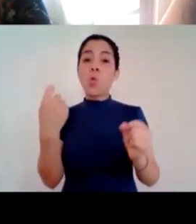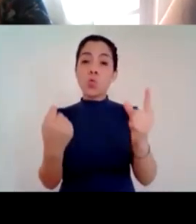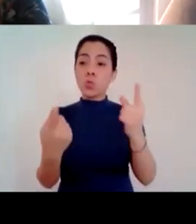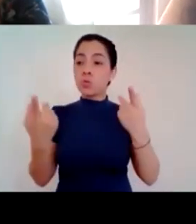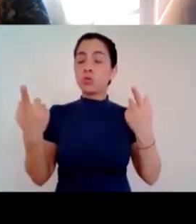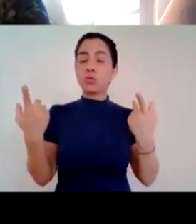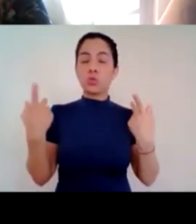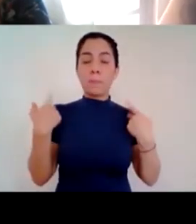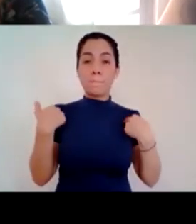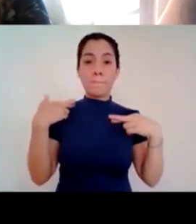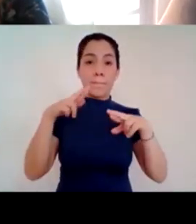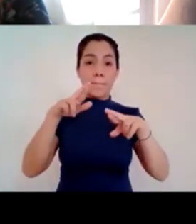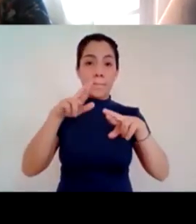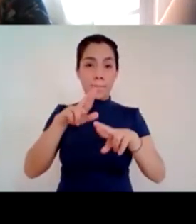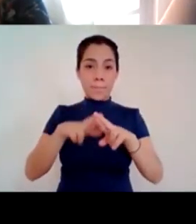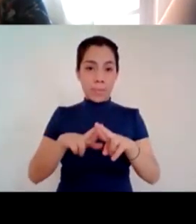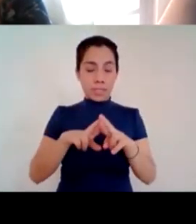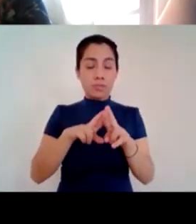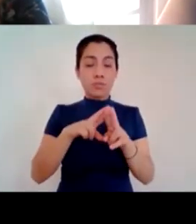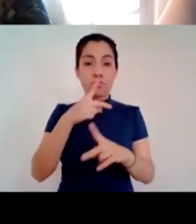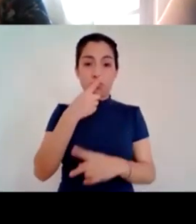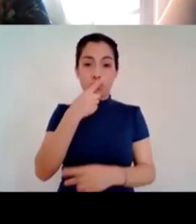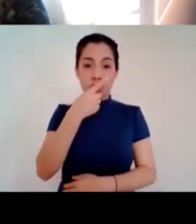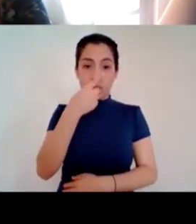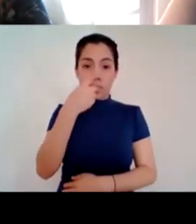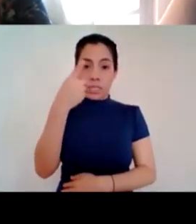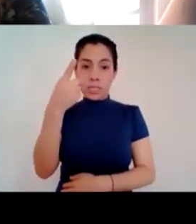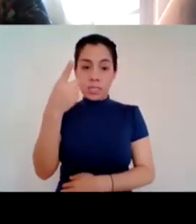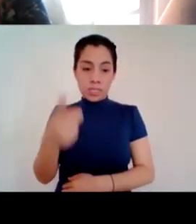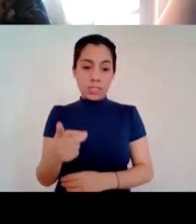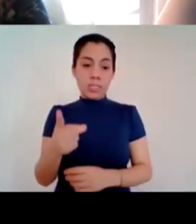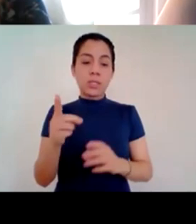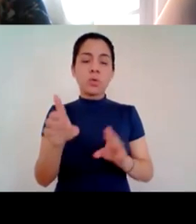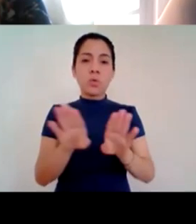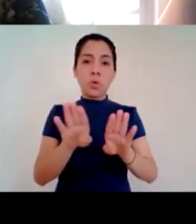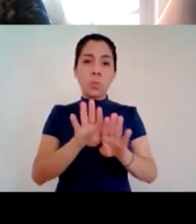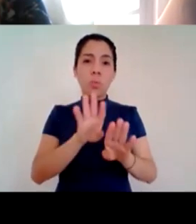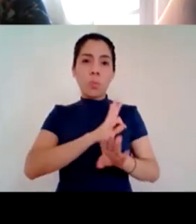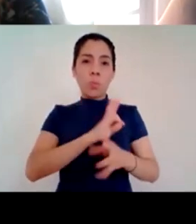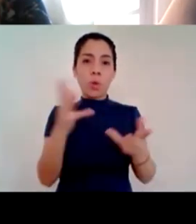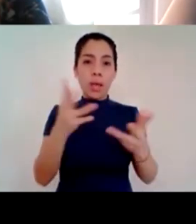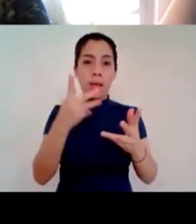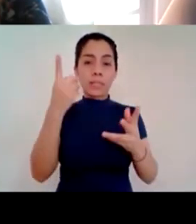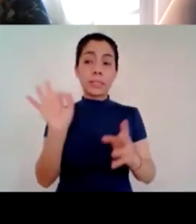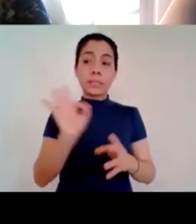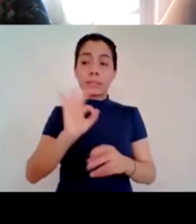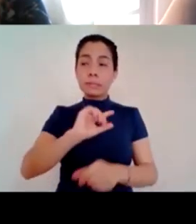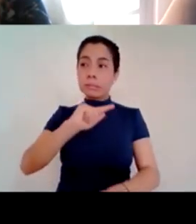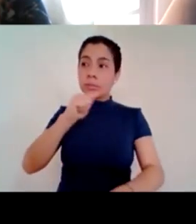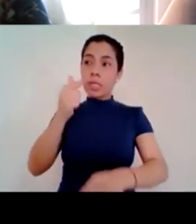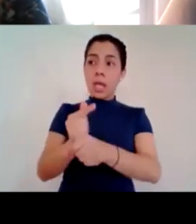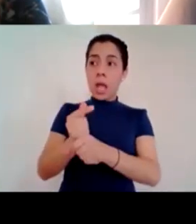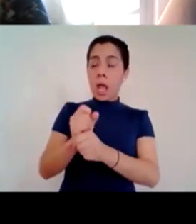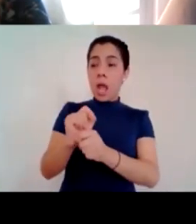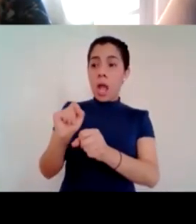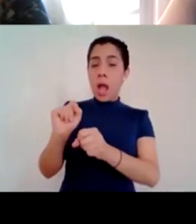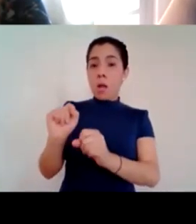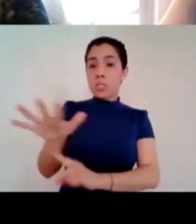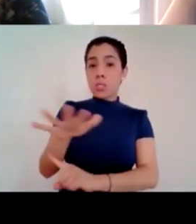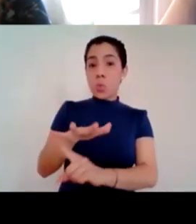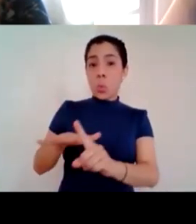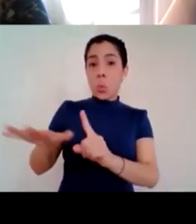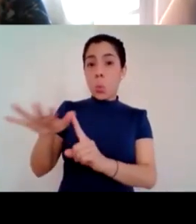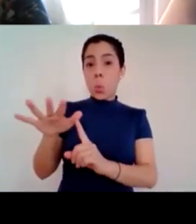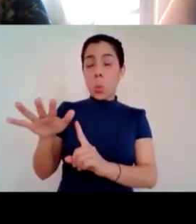y creo que esta nos toca a docentes a vecinos es dificilísimo porque de pronto dices qué hago